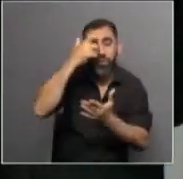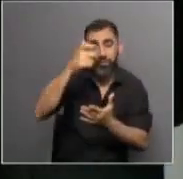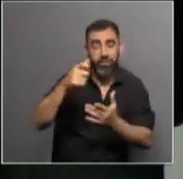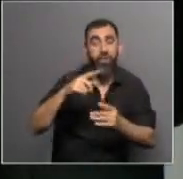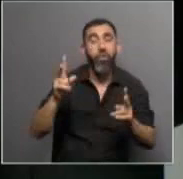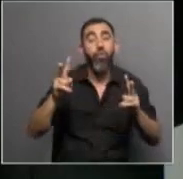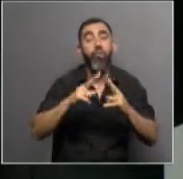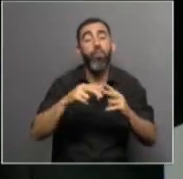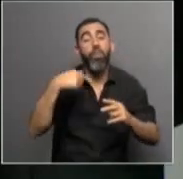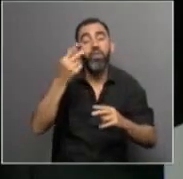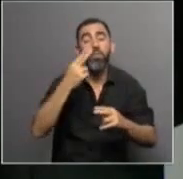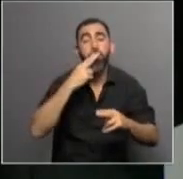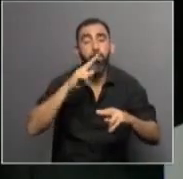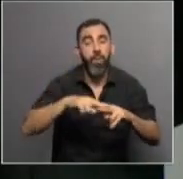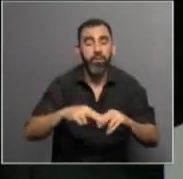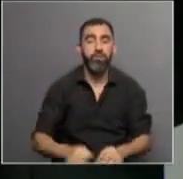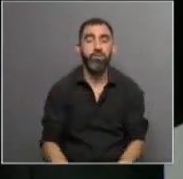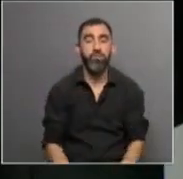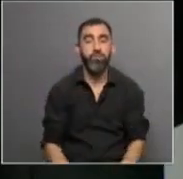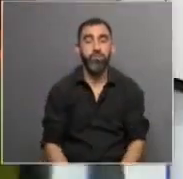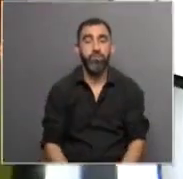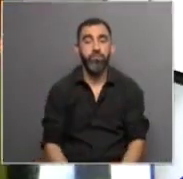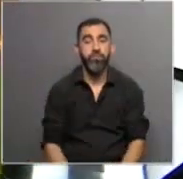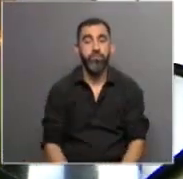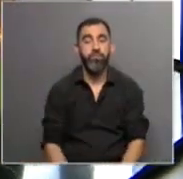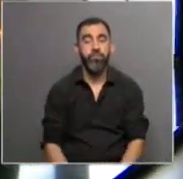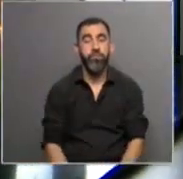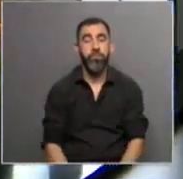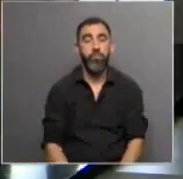los esperamos, por supuesto, en TV Ciudad la semana próxima.